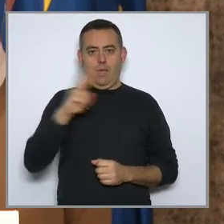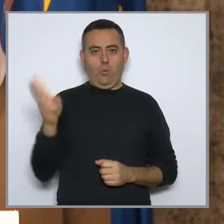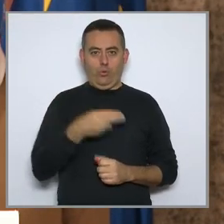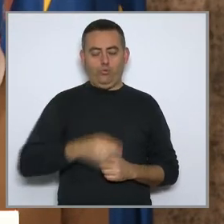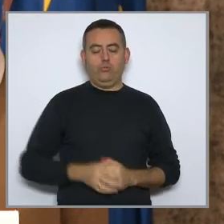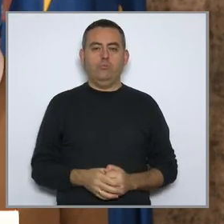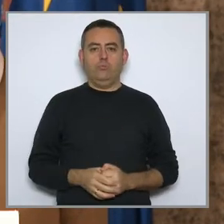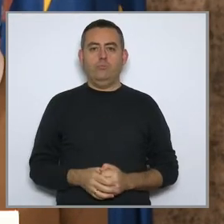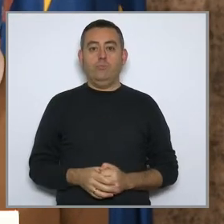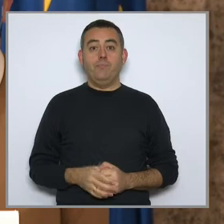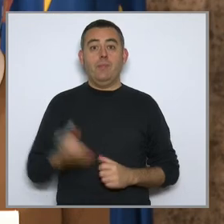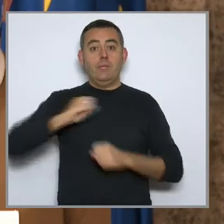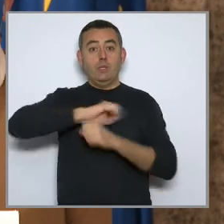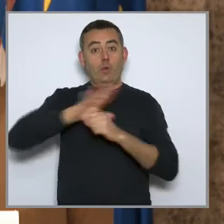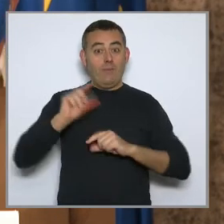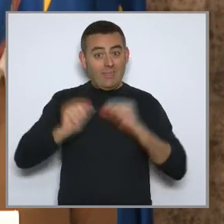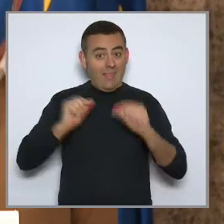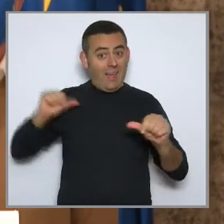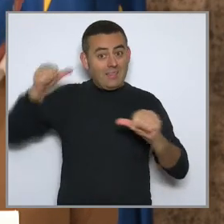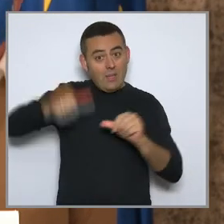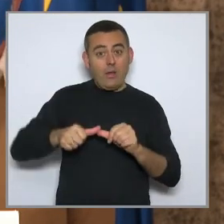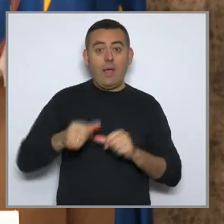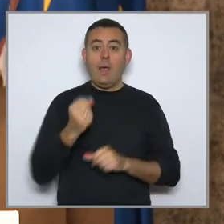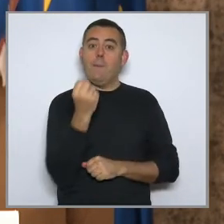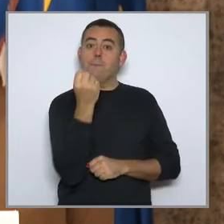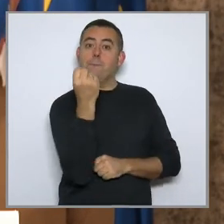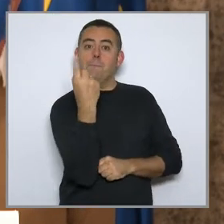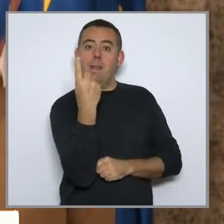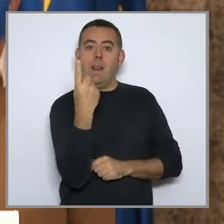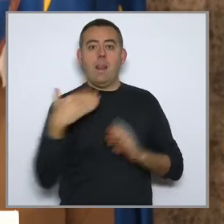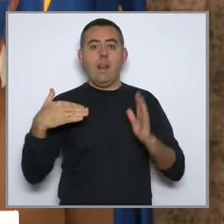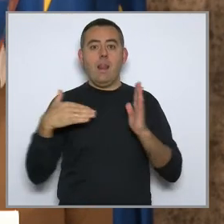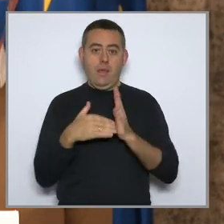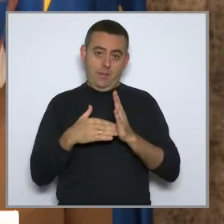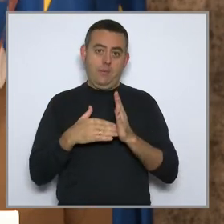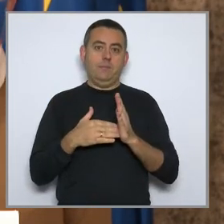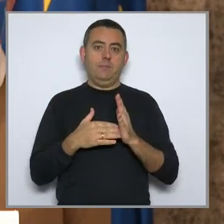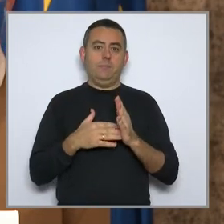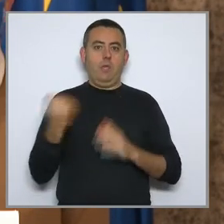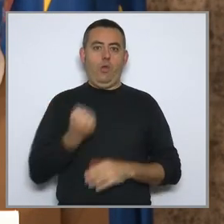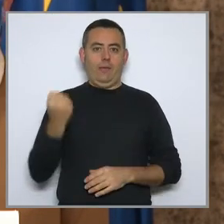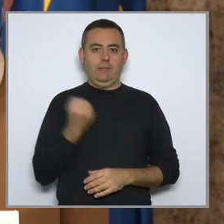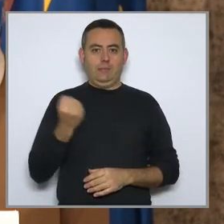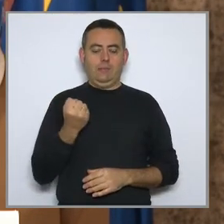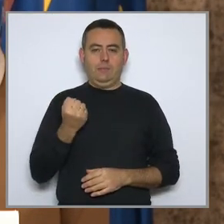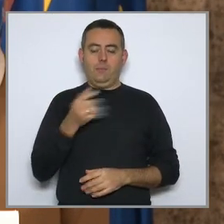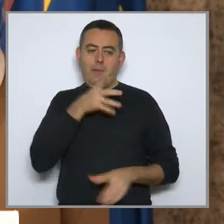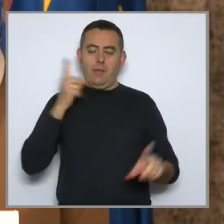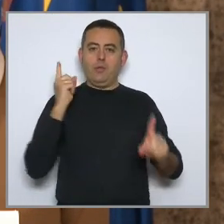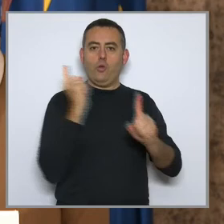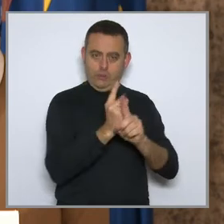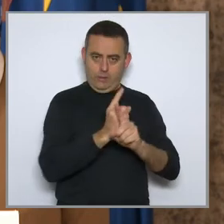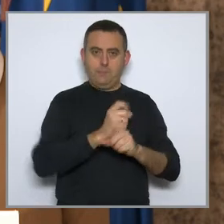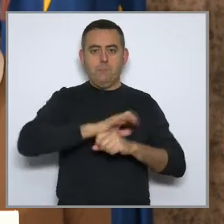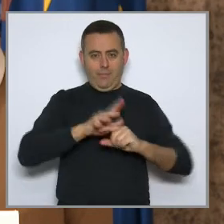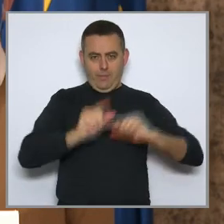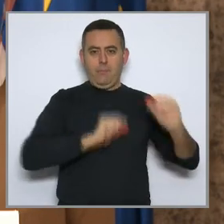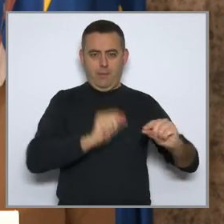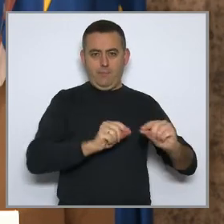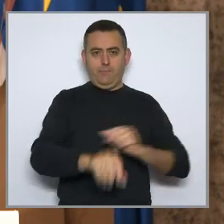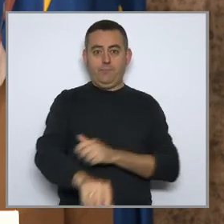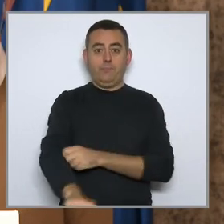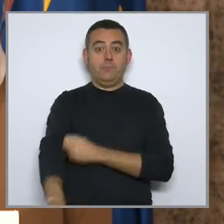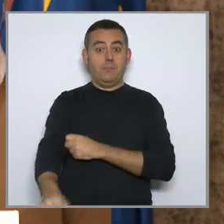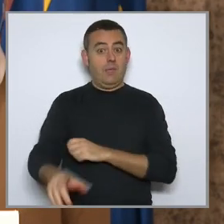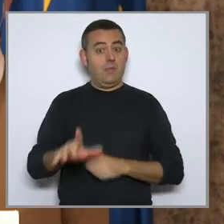COVID, la Generalitat ya ha destinado 1.000 millones para hacer frente a la pandemia. Una parte importante de estos fondos, más